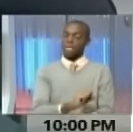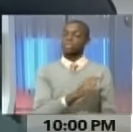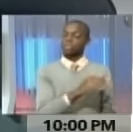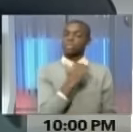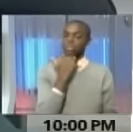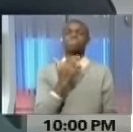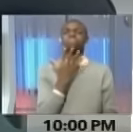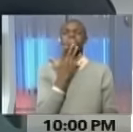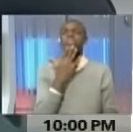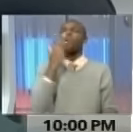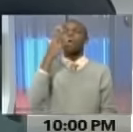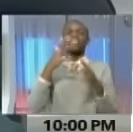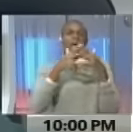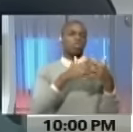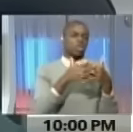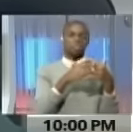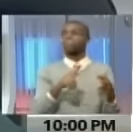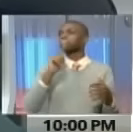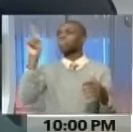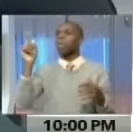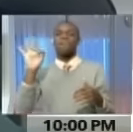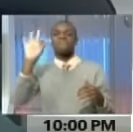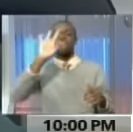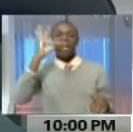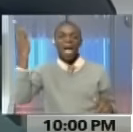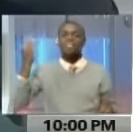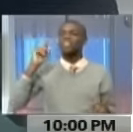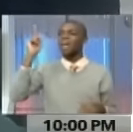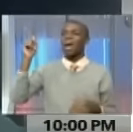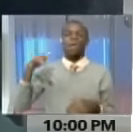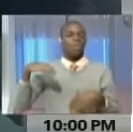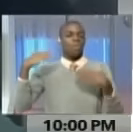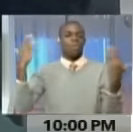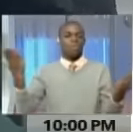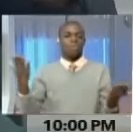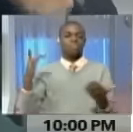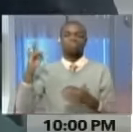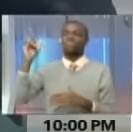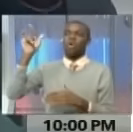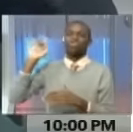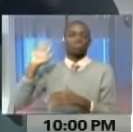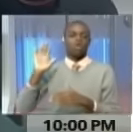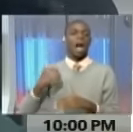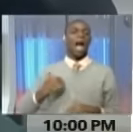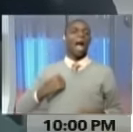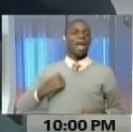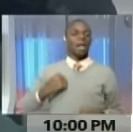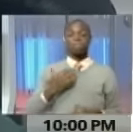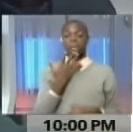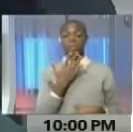Imagínate tú en Francia o en Canadá que cap que diga aquí mira aquí estoy entregando 1,900000 firmas